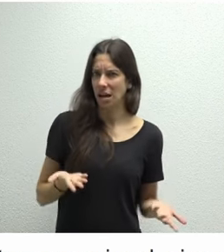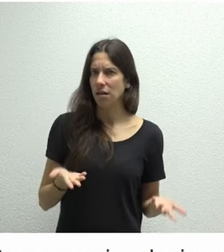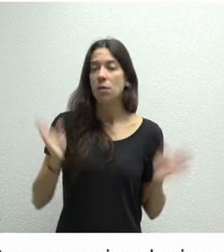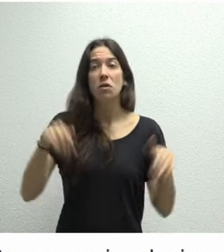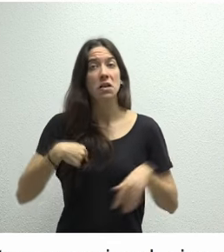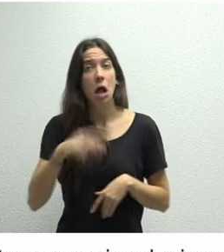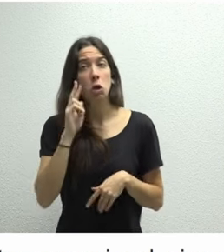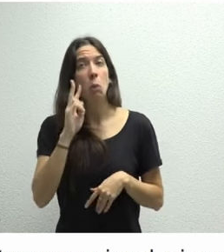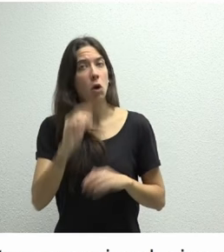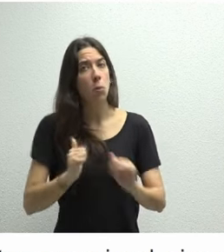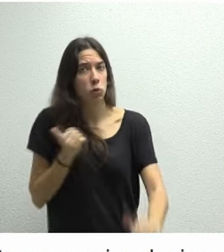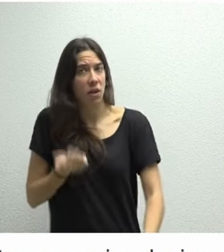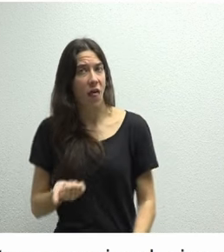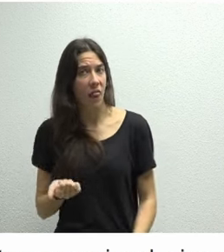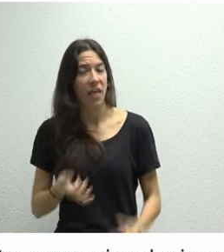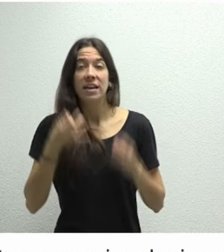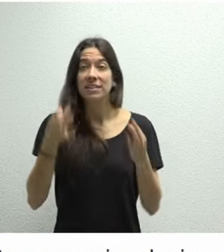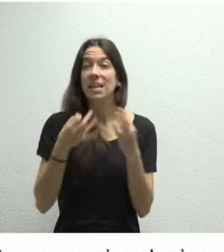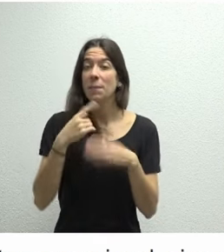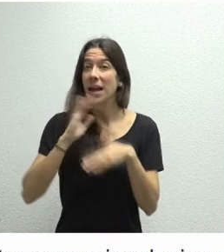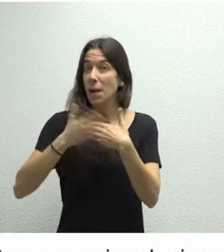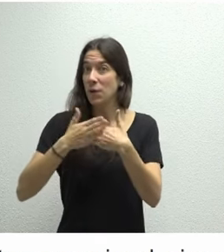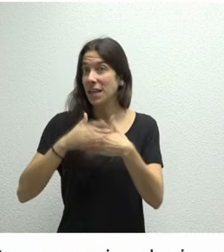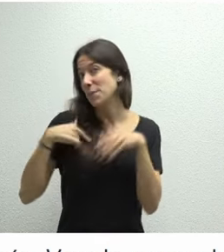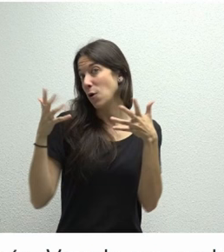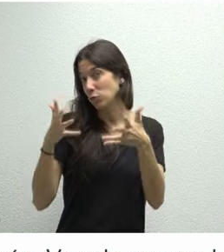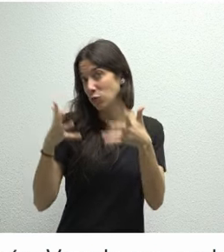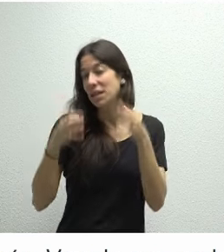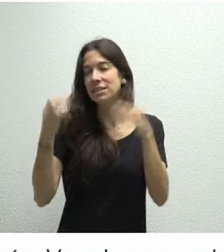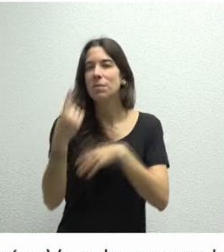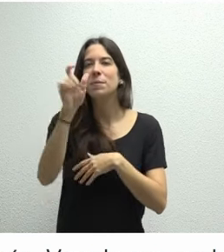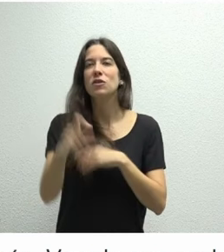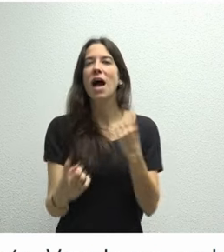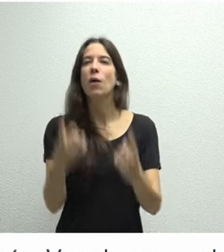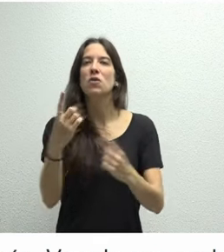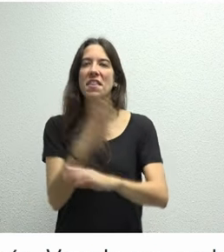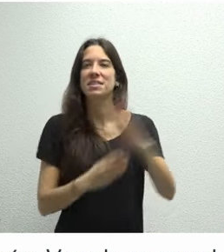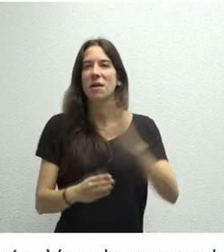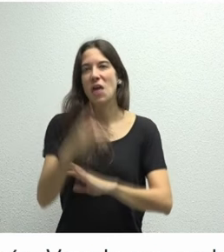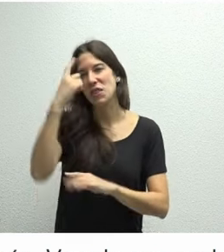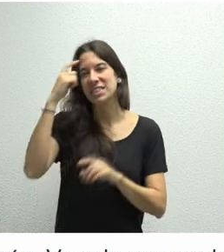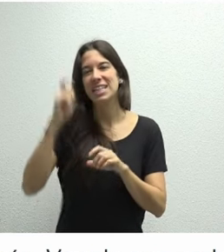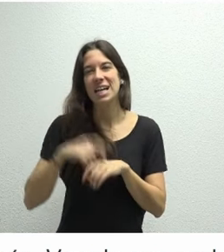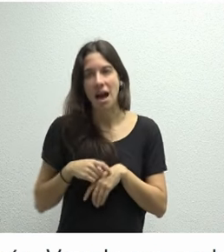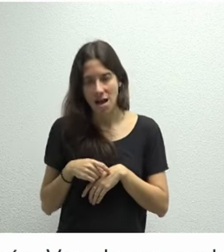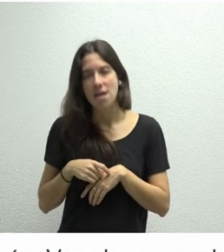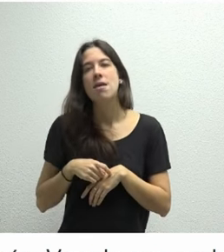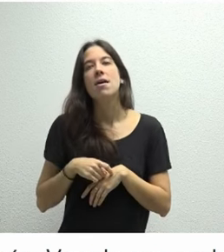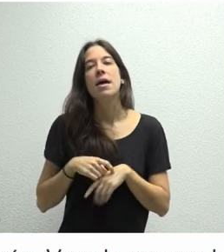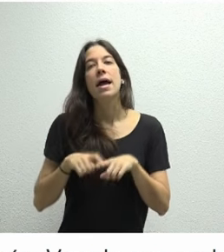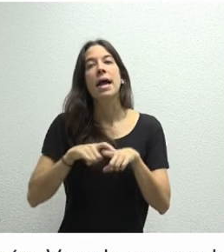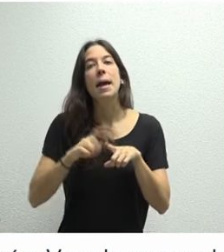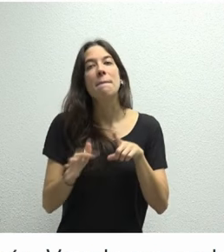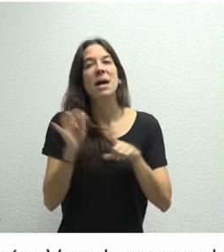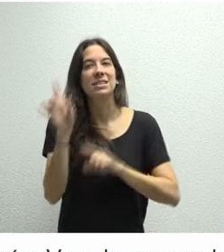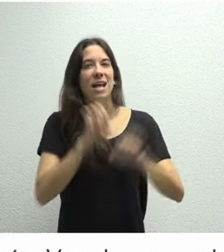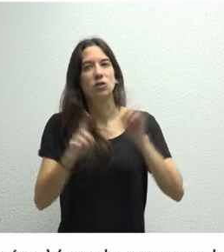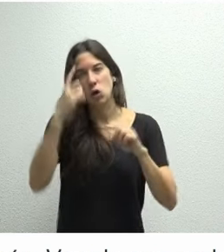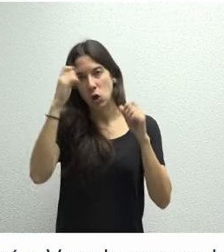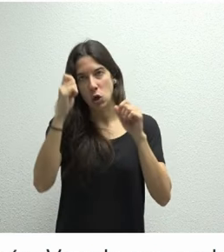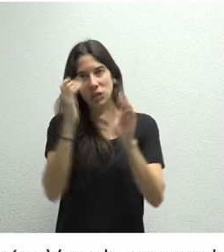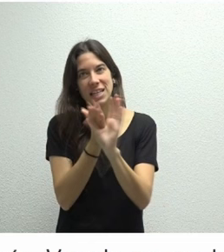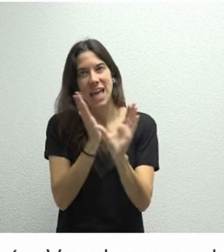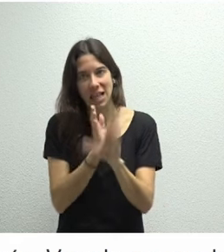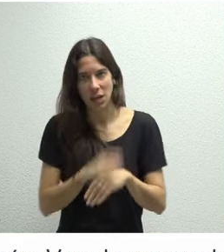siempre en la puerta de mi consulta Hay algún paciente que tiene discapacidad psíquica con trastorno psiquiátrico me